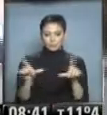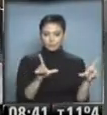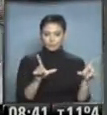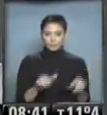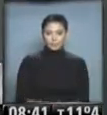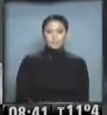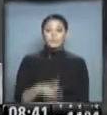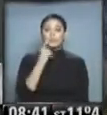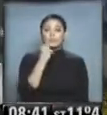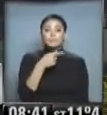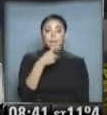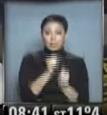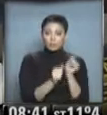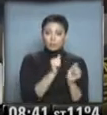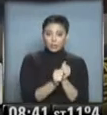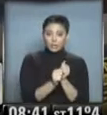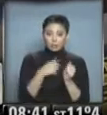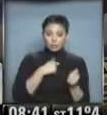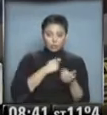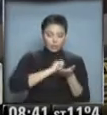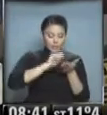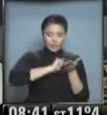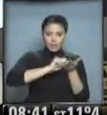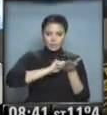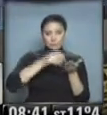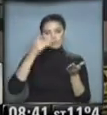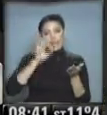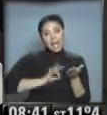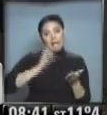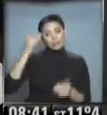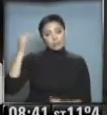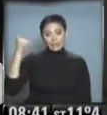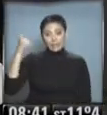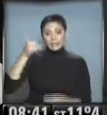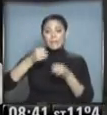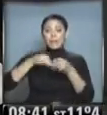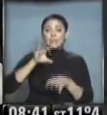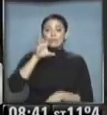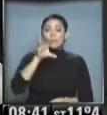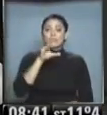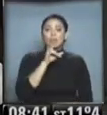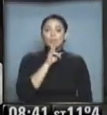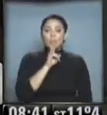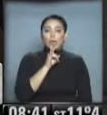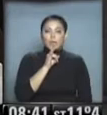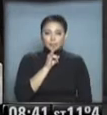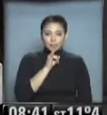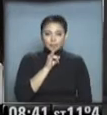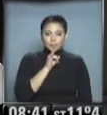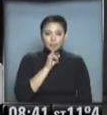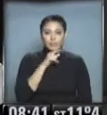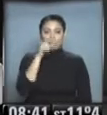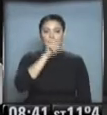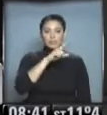Es una historia que escribí, o sea, ya hace varios años. Se origina en Tucumán. El personaje